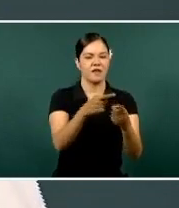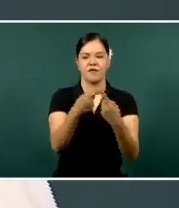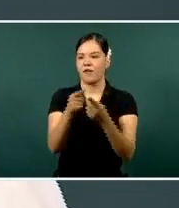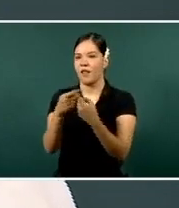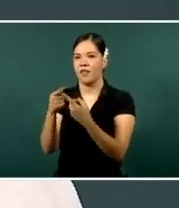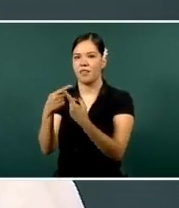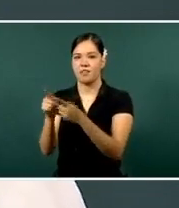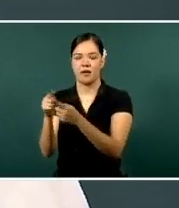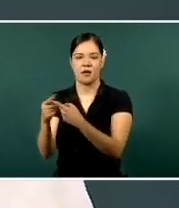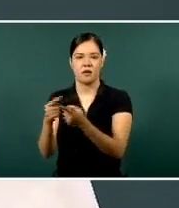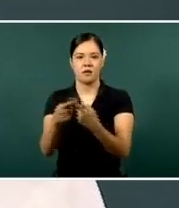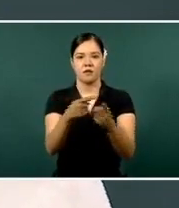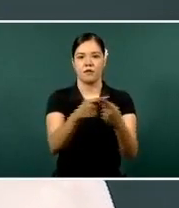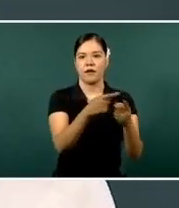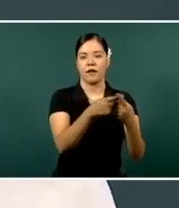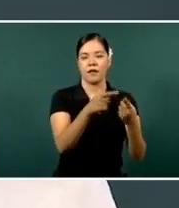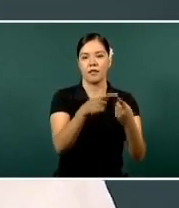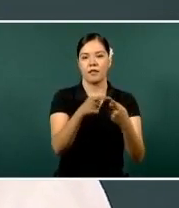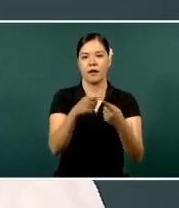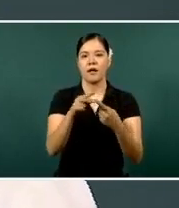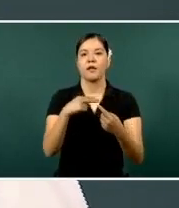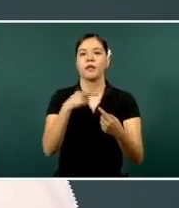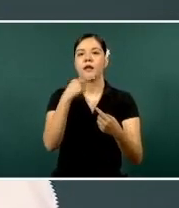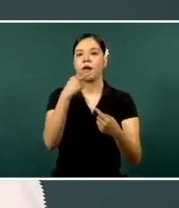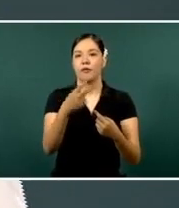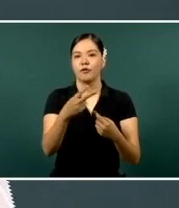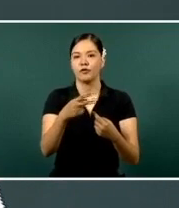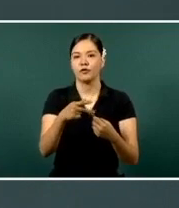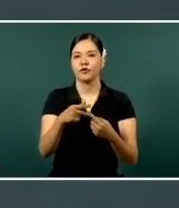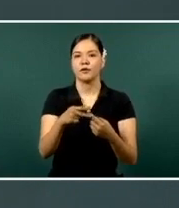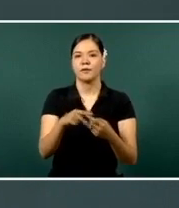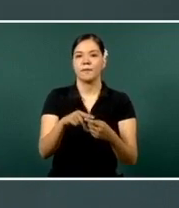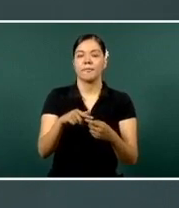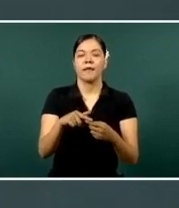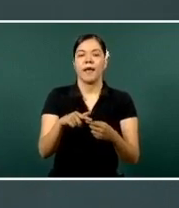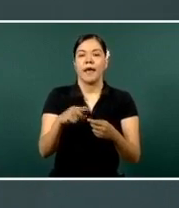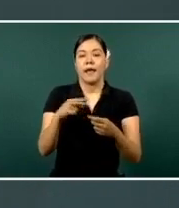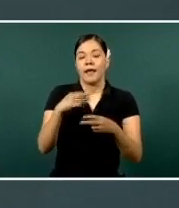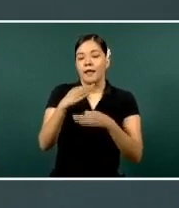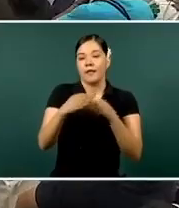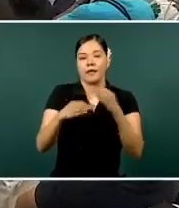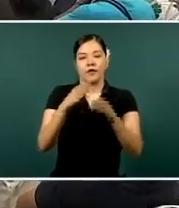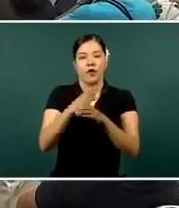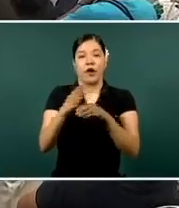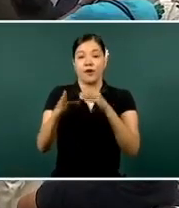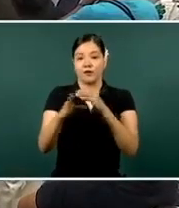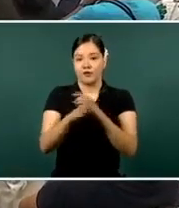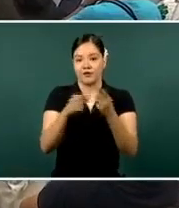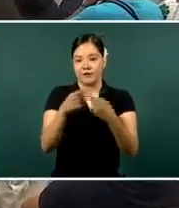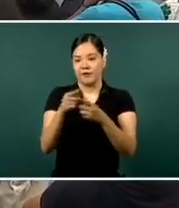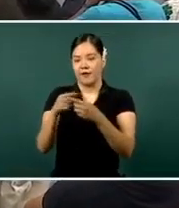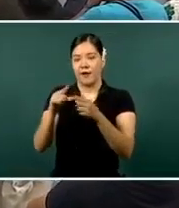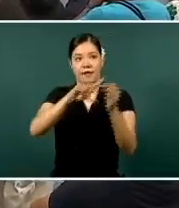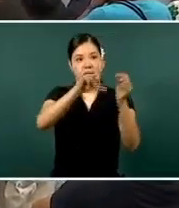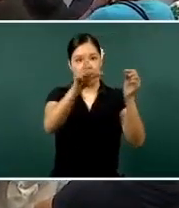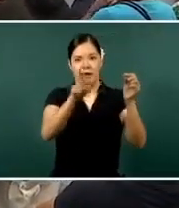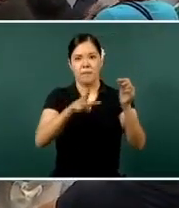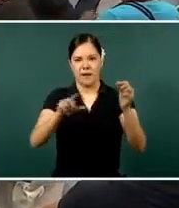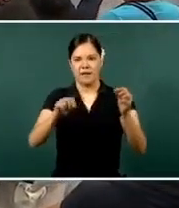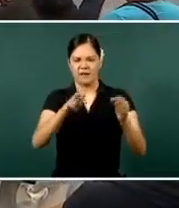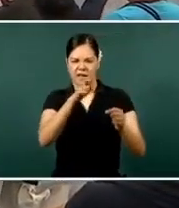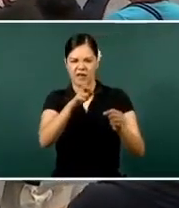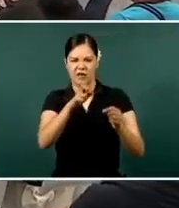nuestra nación y de lo mucho que también han aportado en la riqueza de este país. Son algunos de los